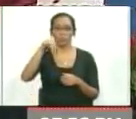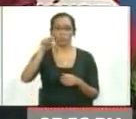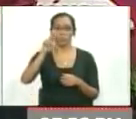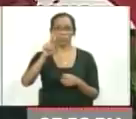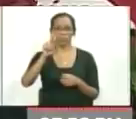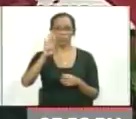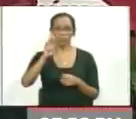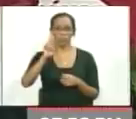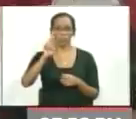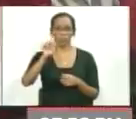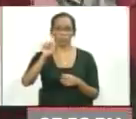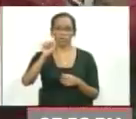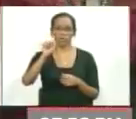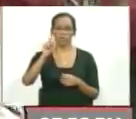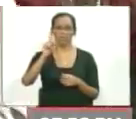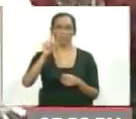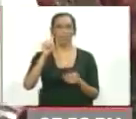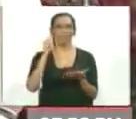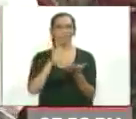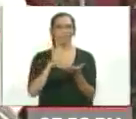Nubraska Padrón, aquí está presente.